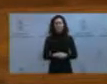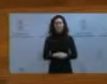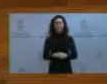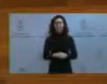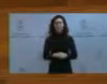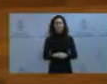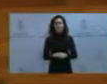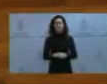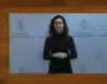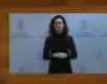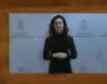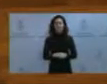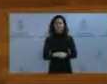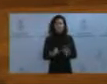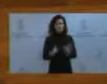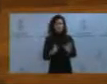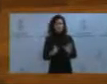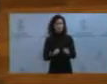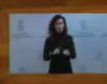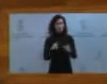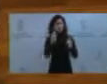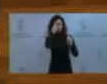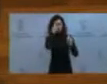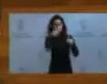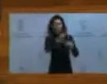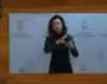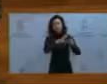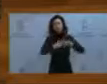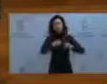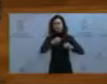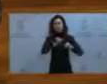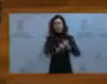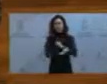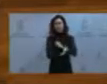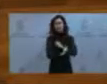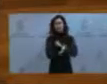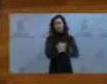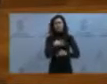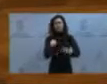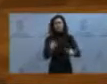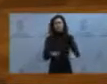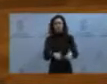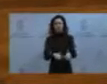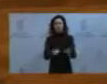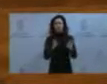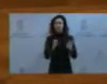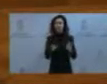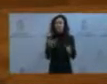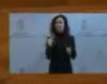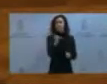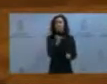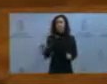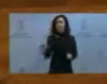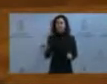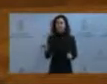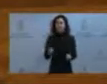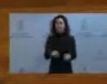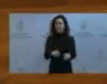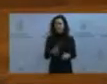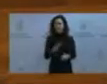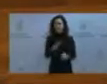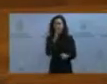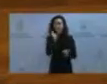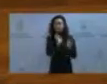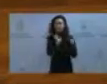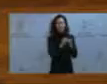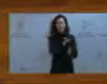es, por supuesto usted aplicará el catenaccio, le vengo a recordar. La semana pasada, el Grupo Parlamentario Popular